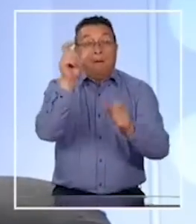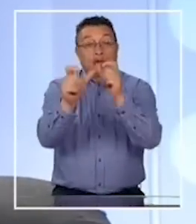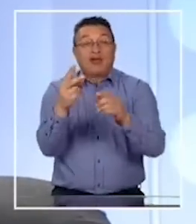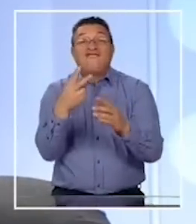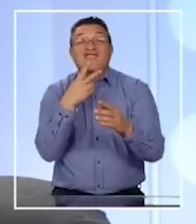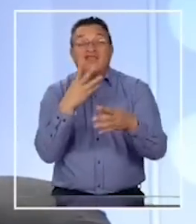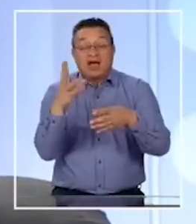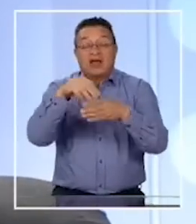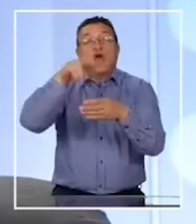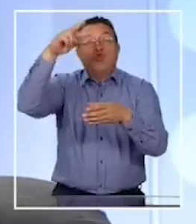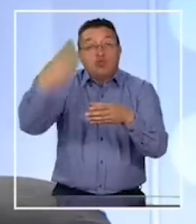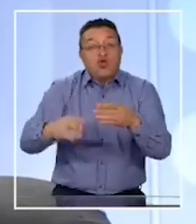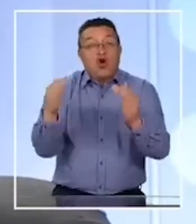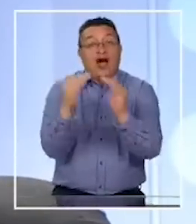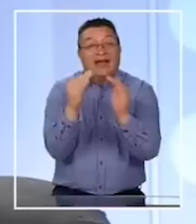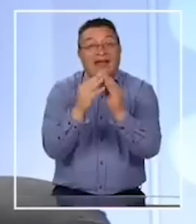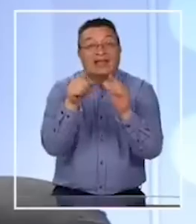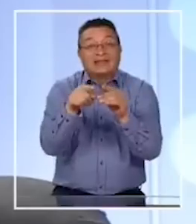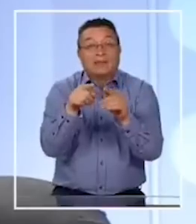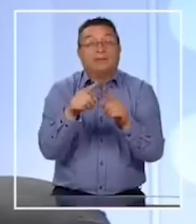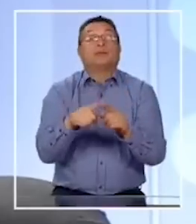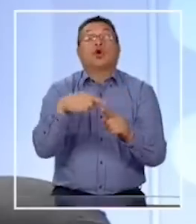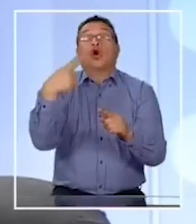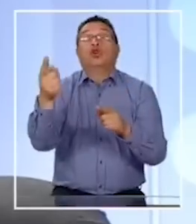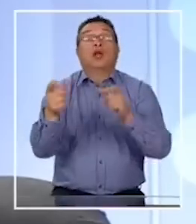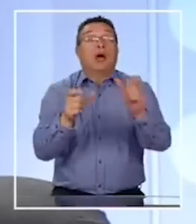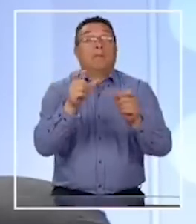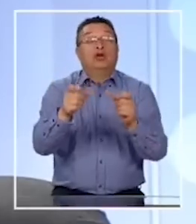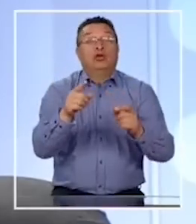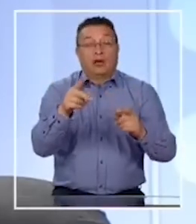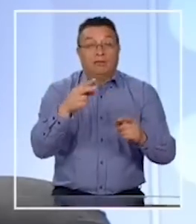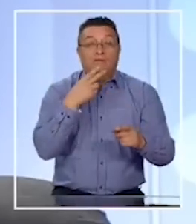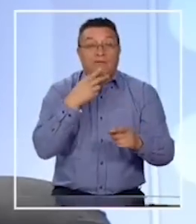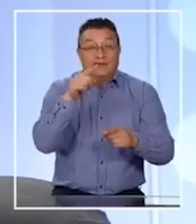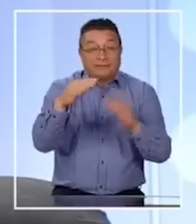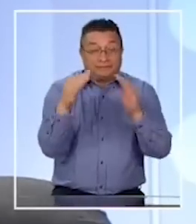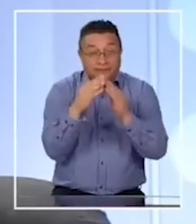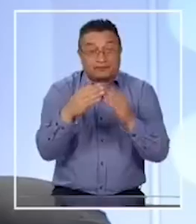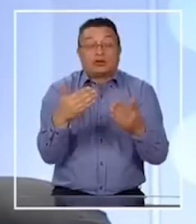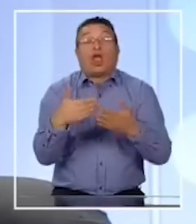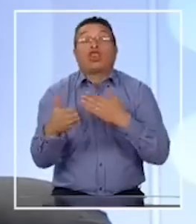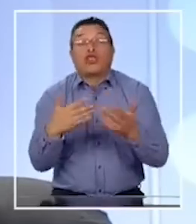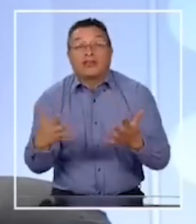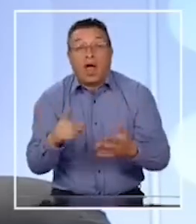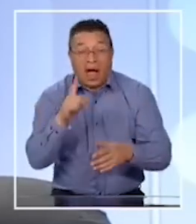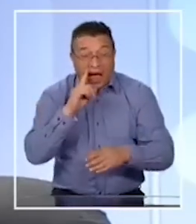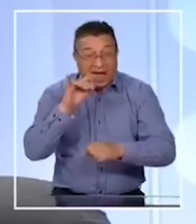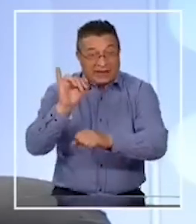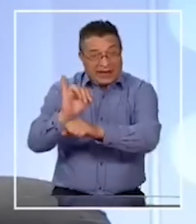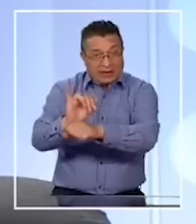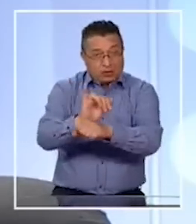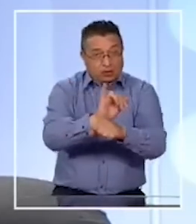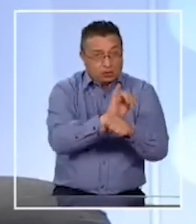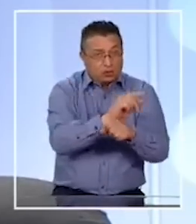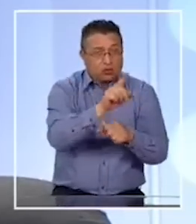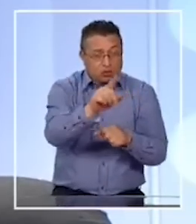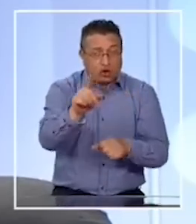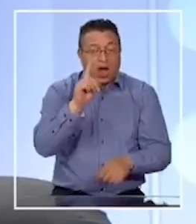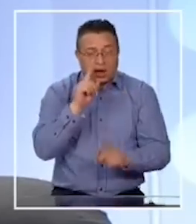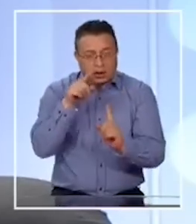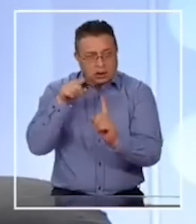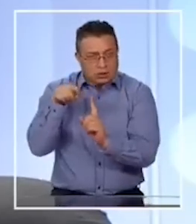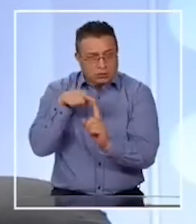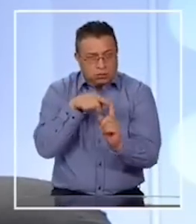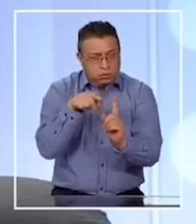habitaban Quién es el dueño de esa casa qué otras personas frecuentaban esa casa y dónde están hay alguna institución o ustedes que han hecho